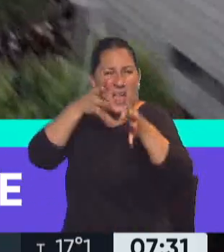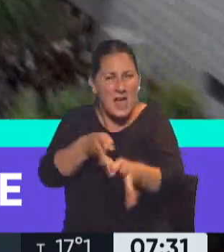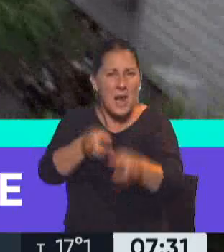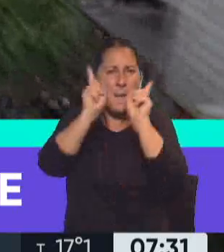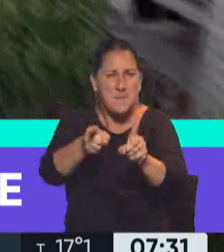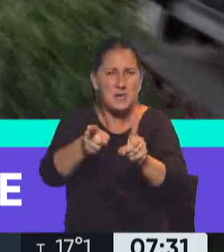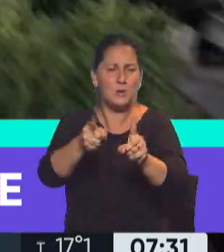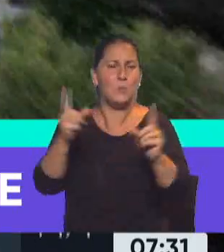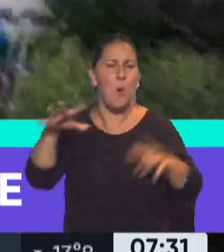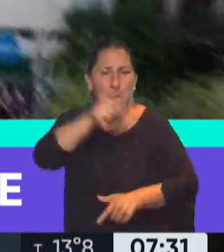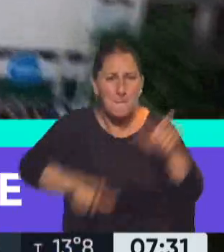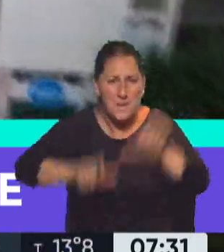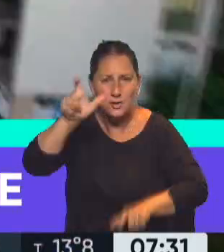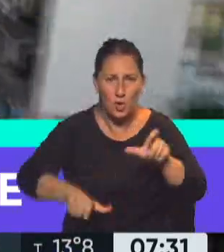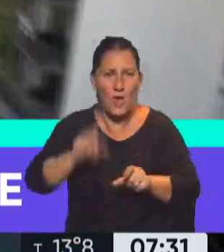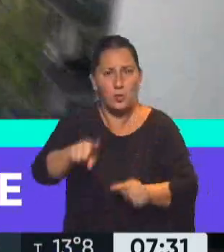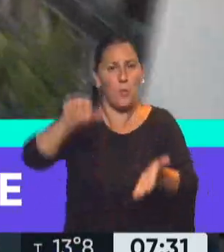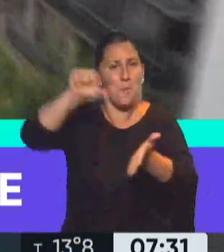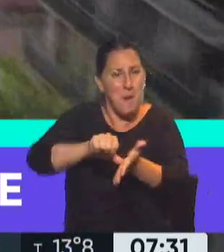pueblo.